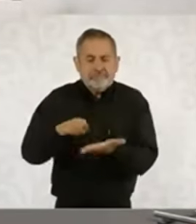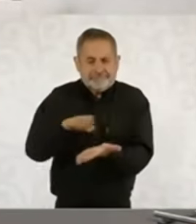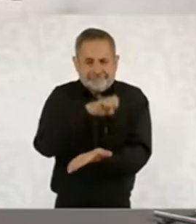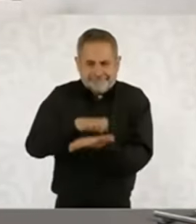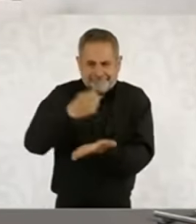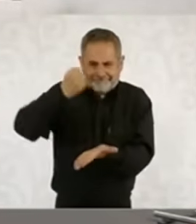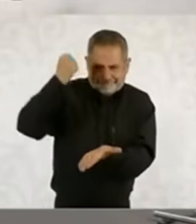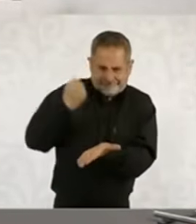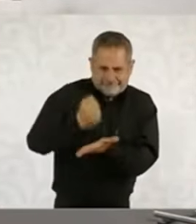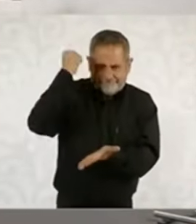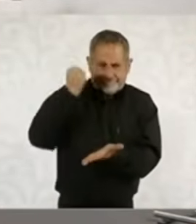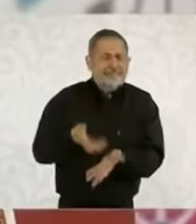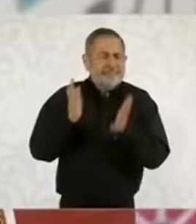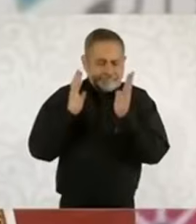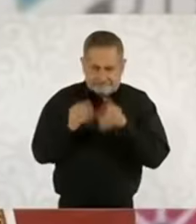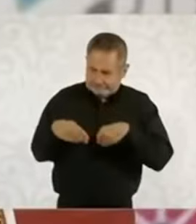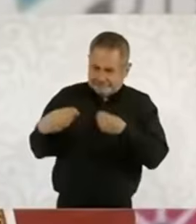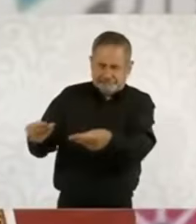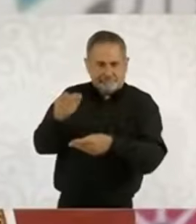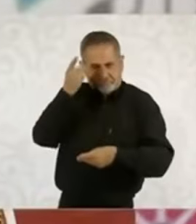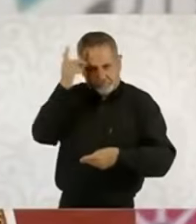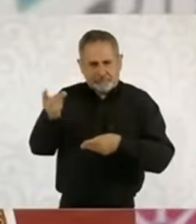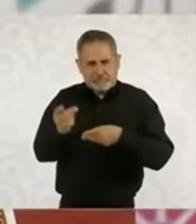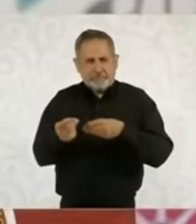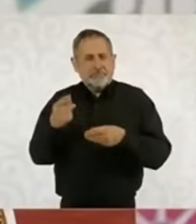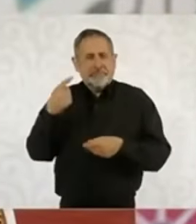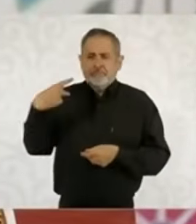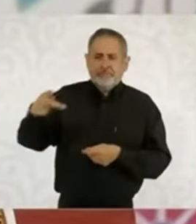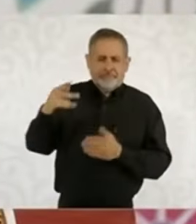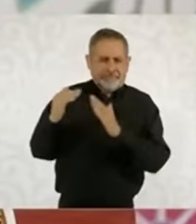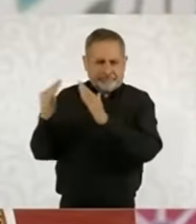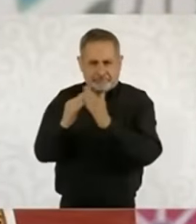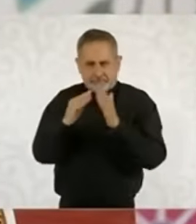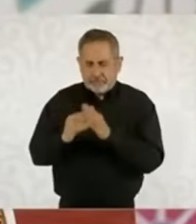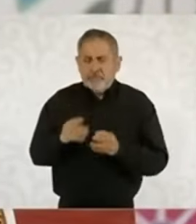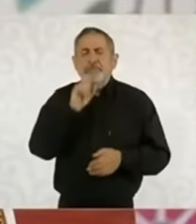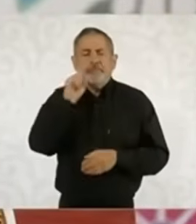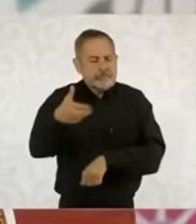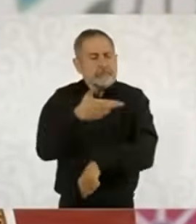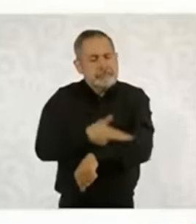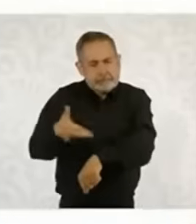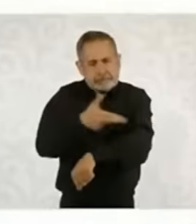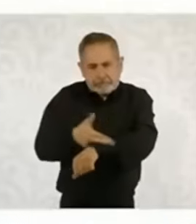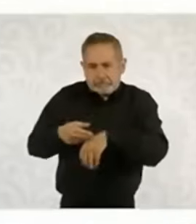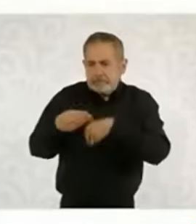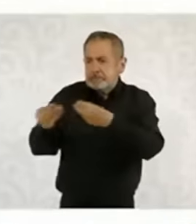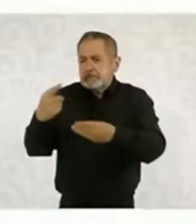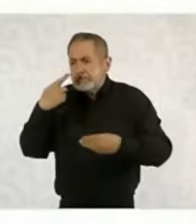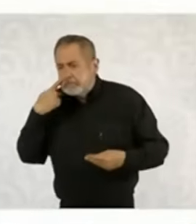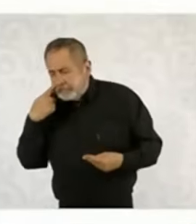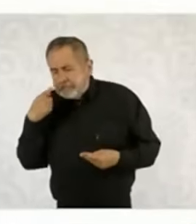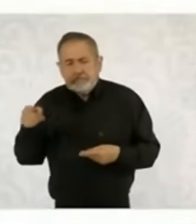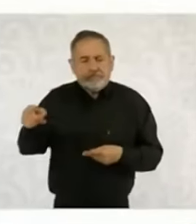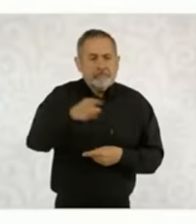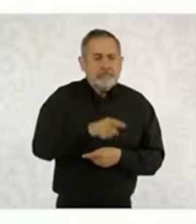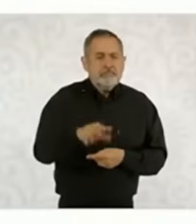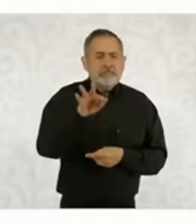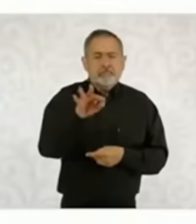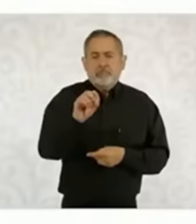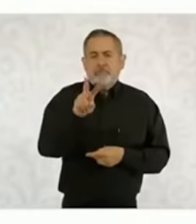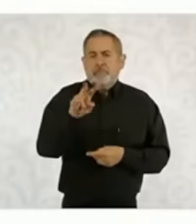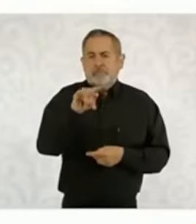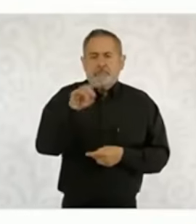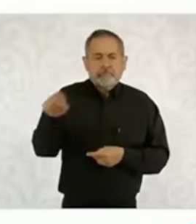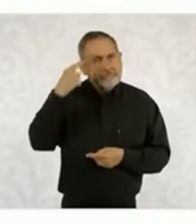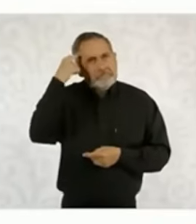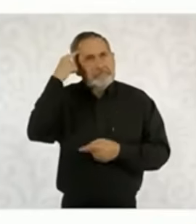escrituración. Aquí estamos sumados a la Estrategia Nacional para la Regularización y la Recuperación de Testimonios. Para el caso de Foviste tenemos